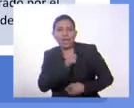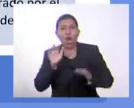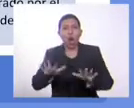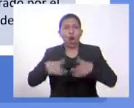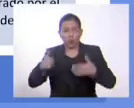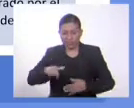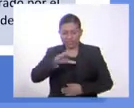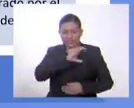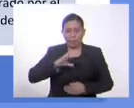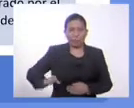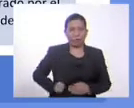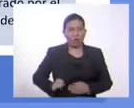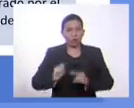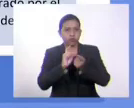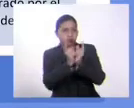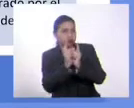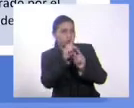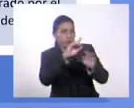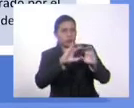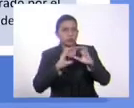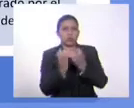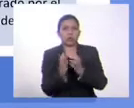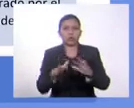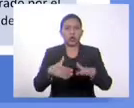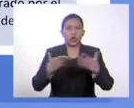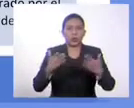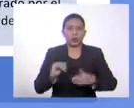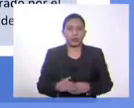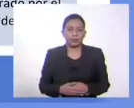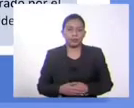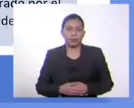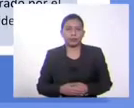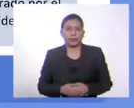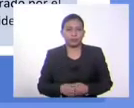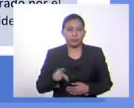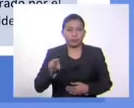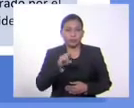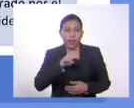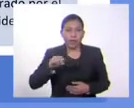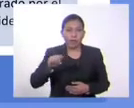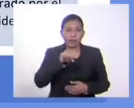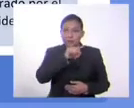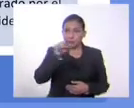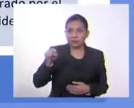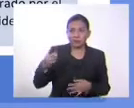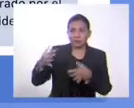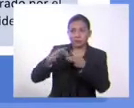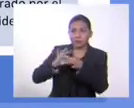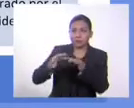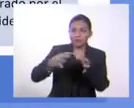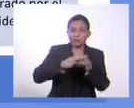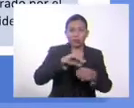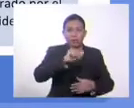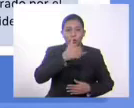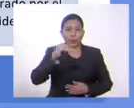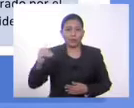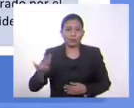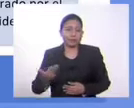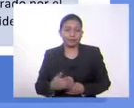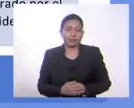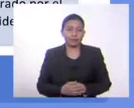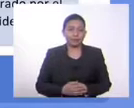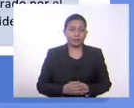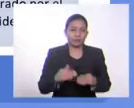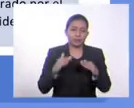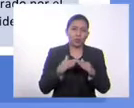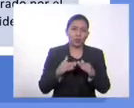se entablan, ¿verdad? También Federico ya mencionó el presidente. Entonces, el órgano ejecutivo está